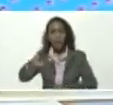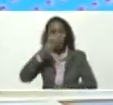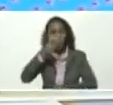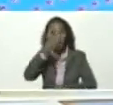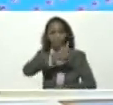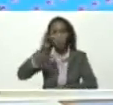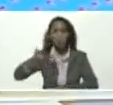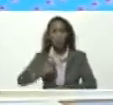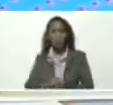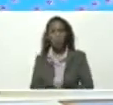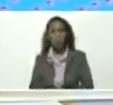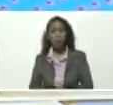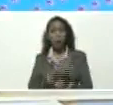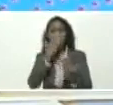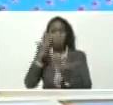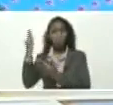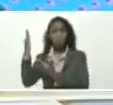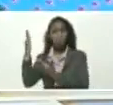Ciudadana. Ahí está,